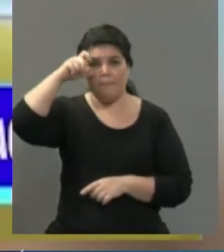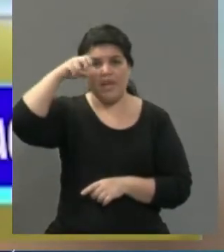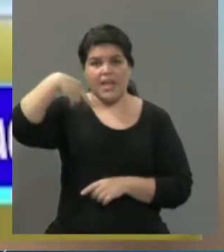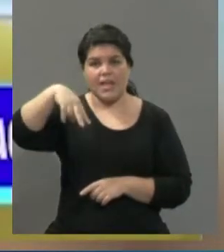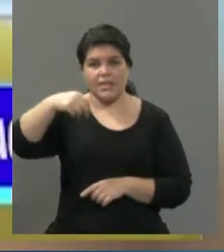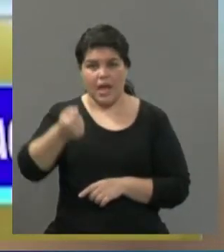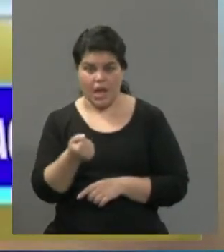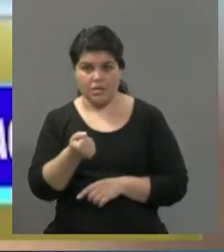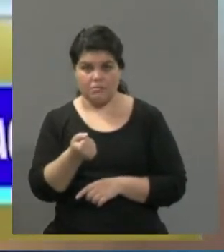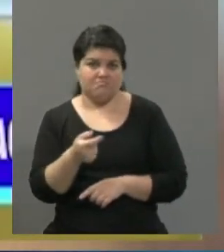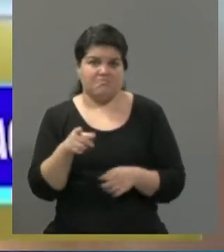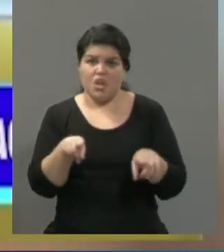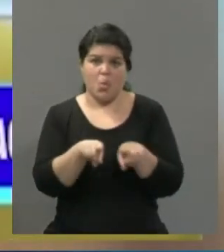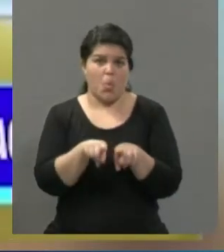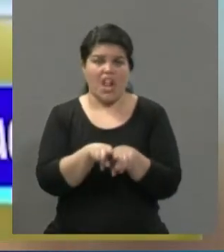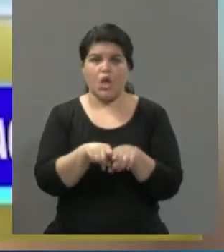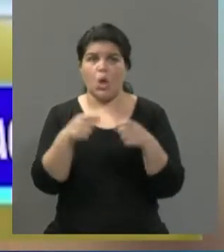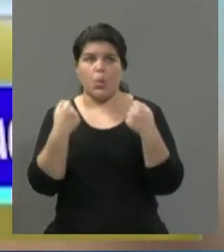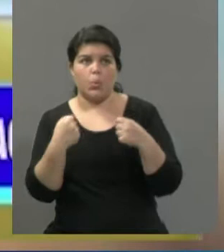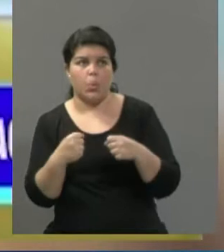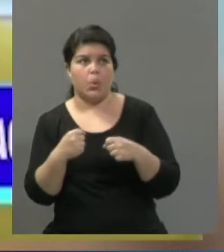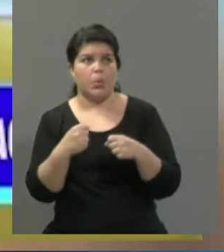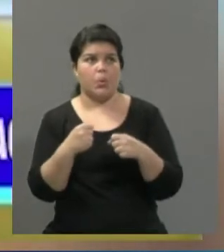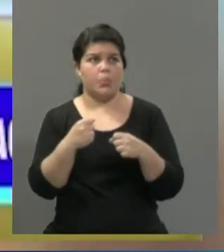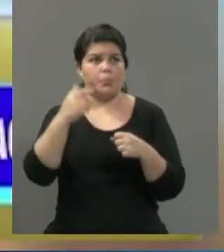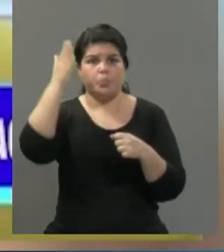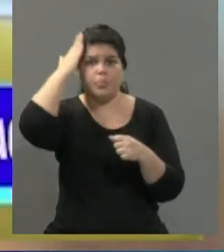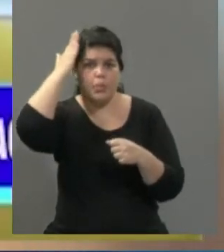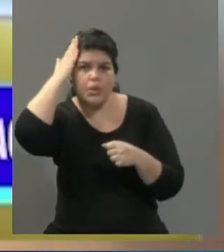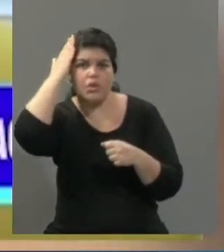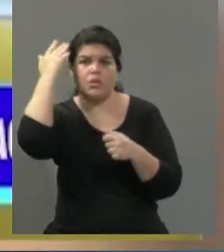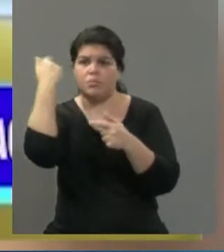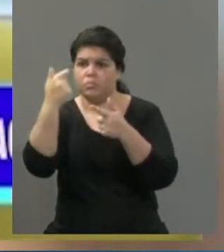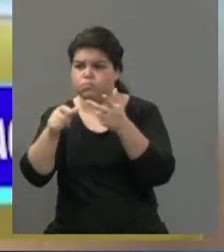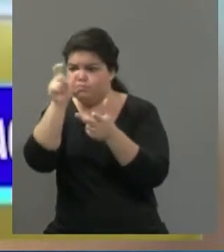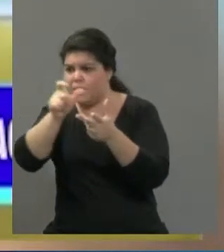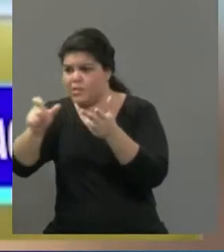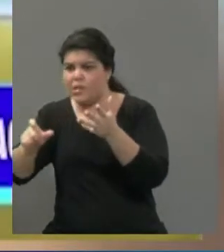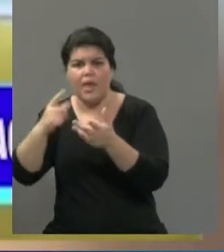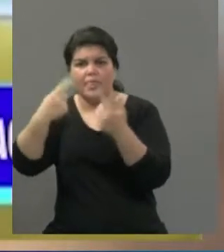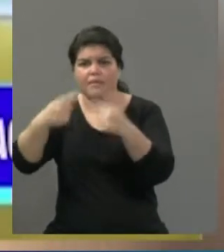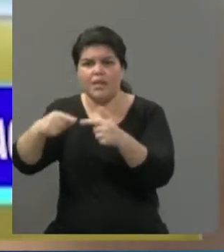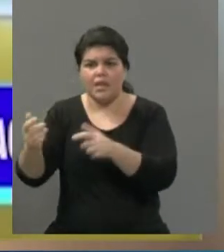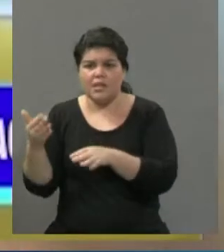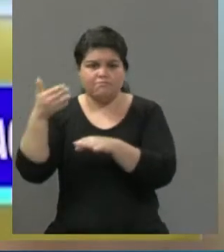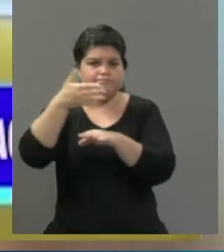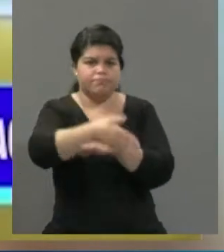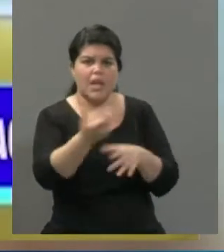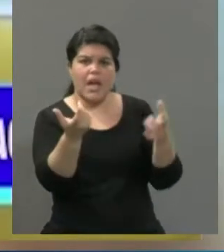o el deporte, se reunió, entiendo que la reunión de la que se habla fue una de la época